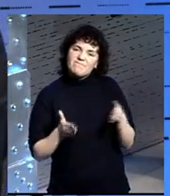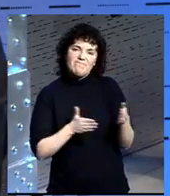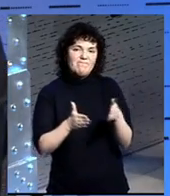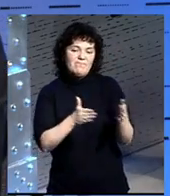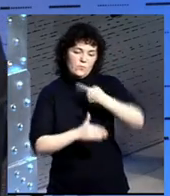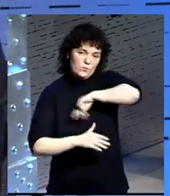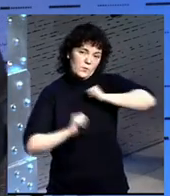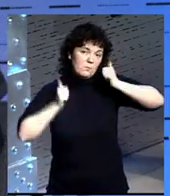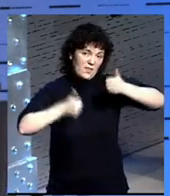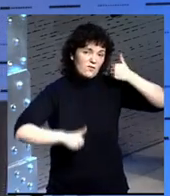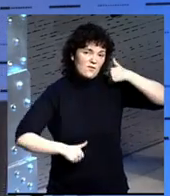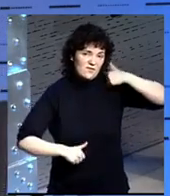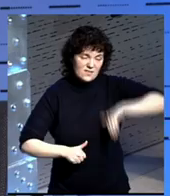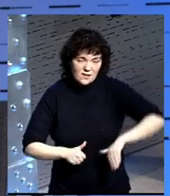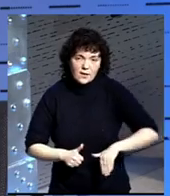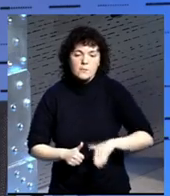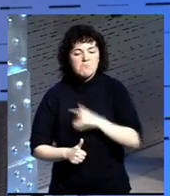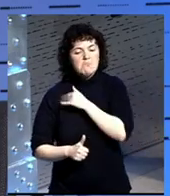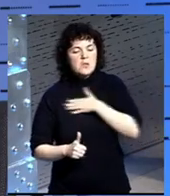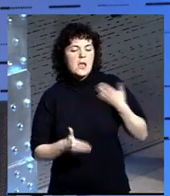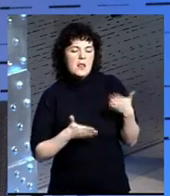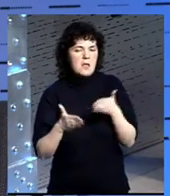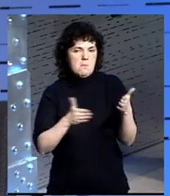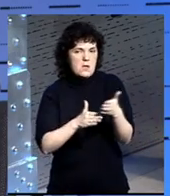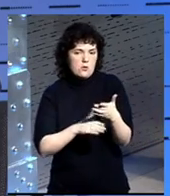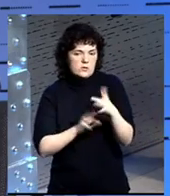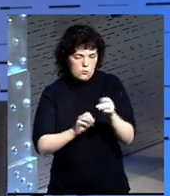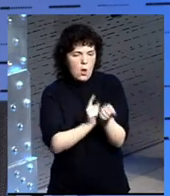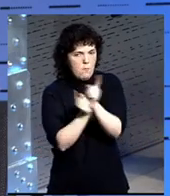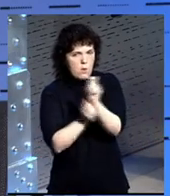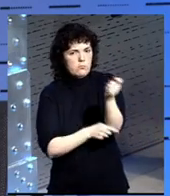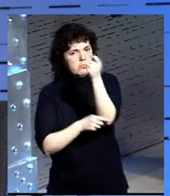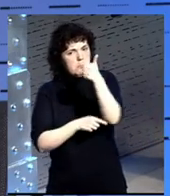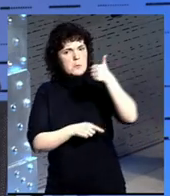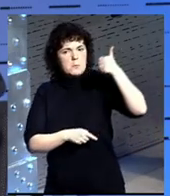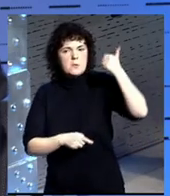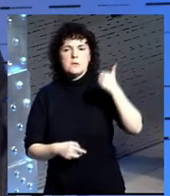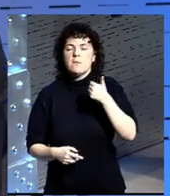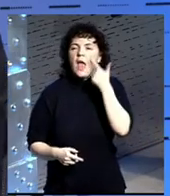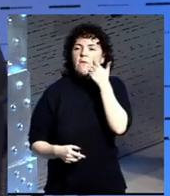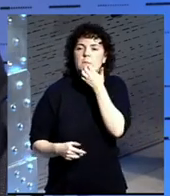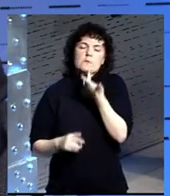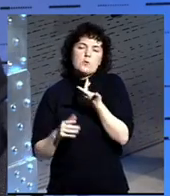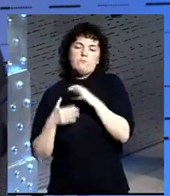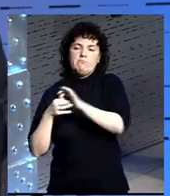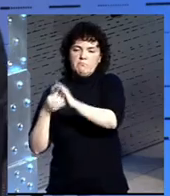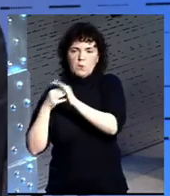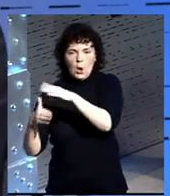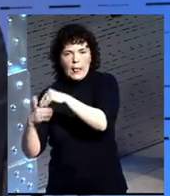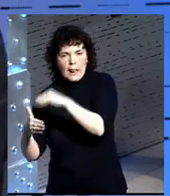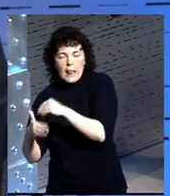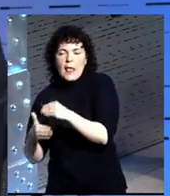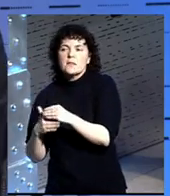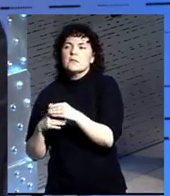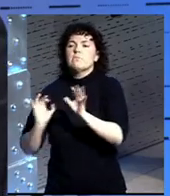hemos iniciado y el camino en el que creemos que vamos a ver los mayores cambios. Vamos a ver, pues lo que digo, interacciones con el cliente, pero